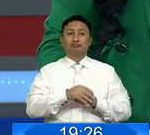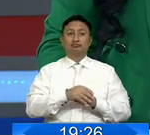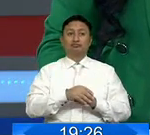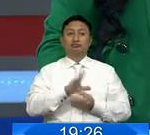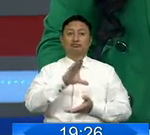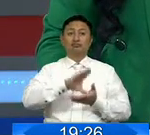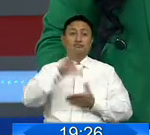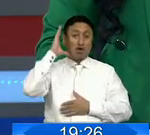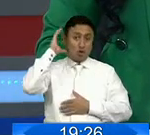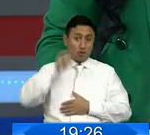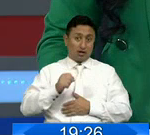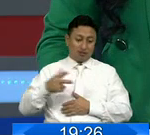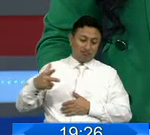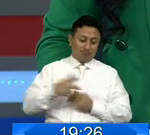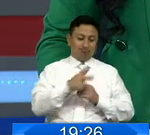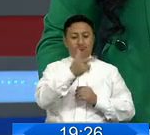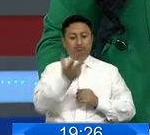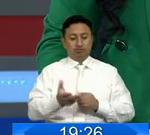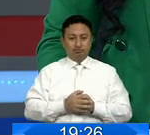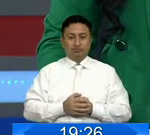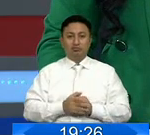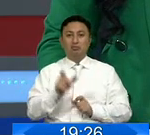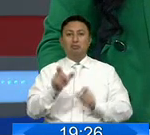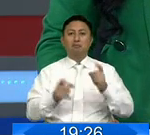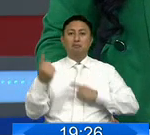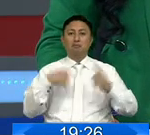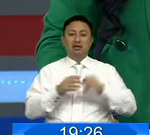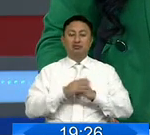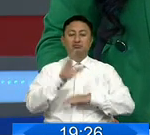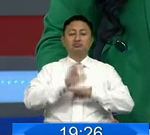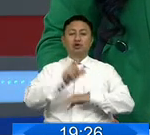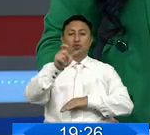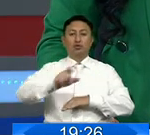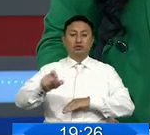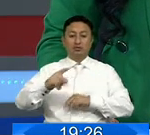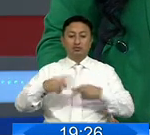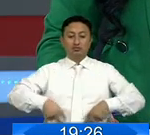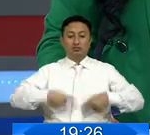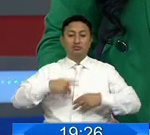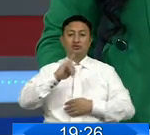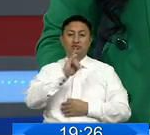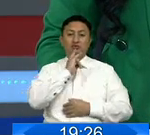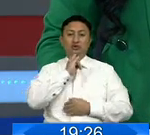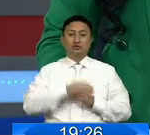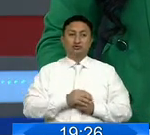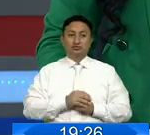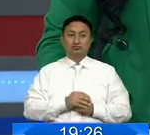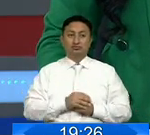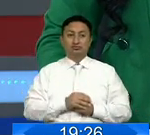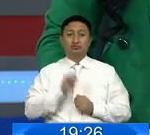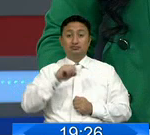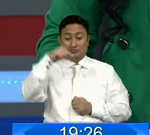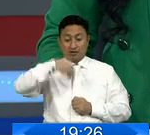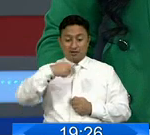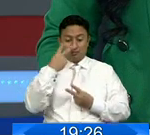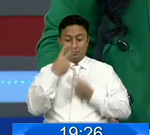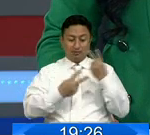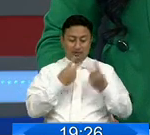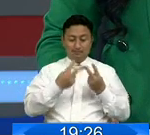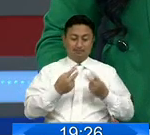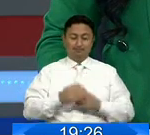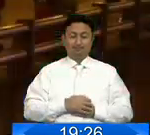centro de Cuenca. Entre los heridos se encuentran ciudadanos ecuatorianos que residen en los Estados Unidos y que están de paso en el